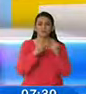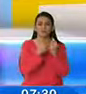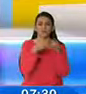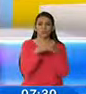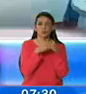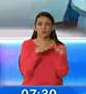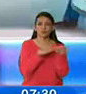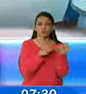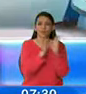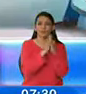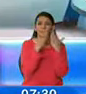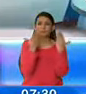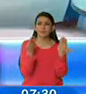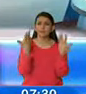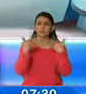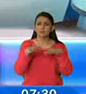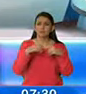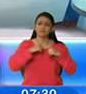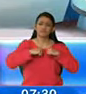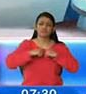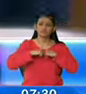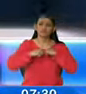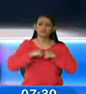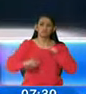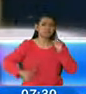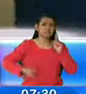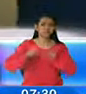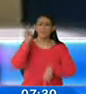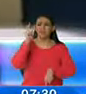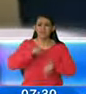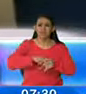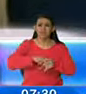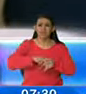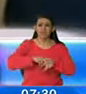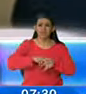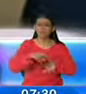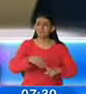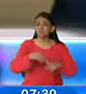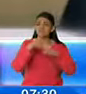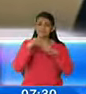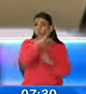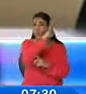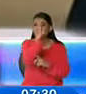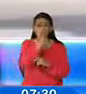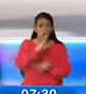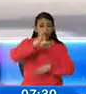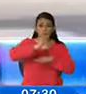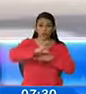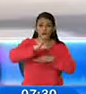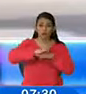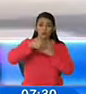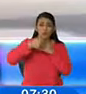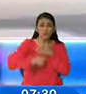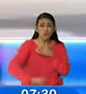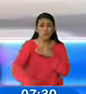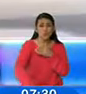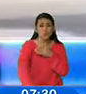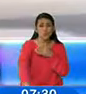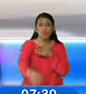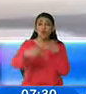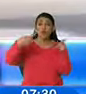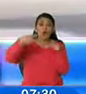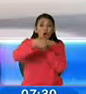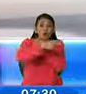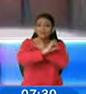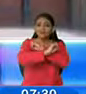El Comercio, realizaron de forma inédita y nunca antes visto en la televisión ecuatoriana una transmisión continua